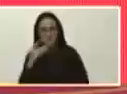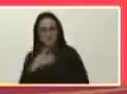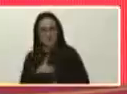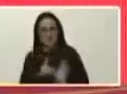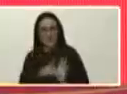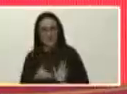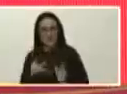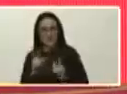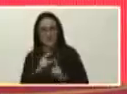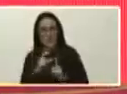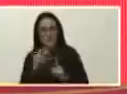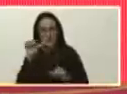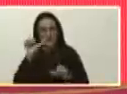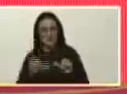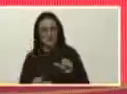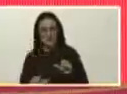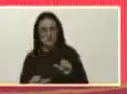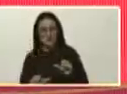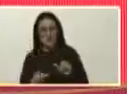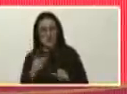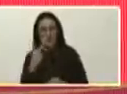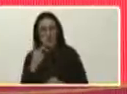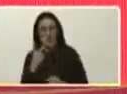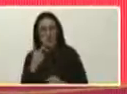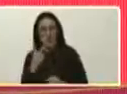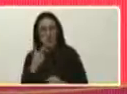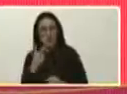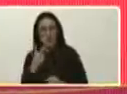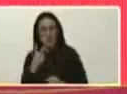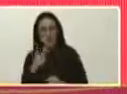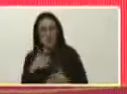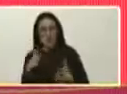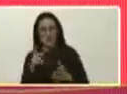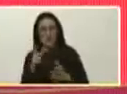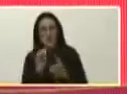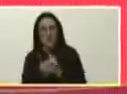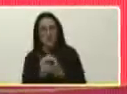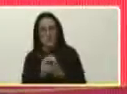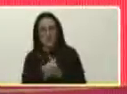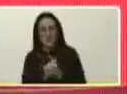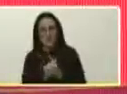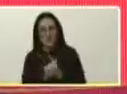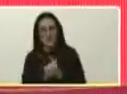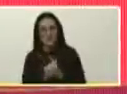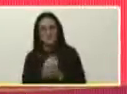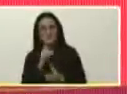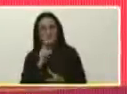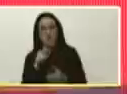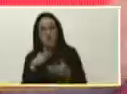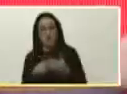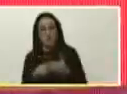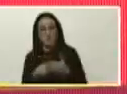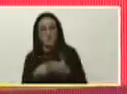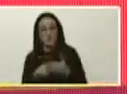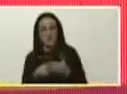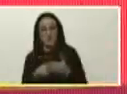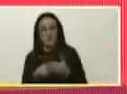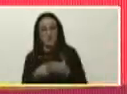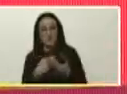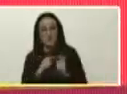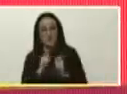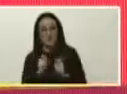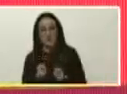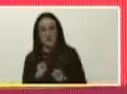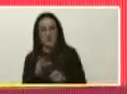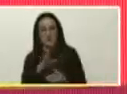corto, aquí está con nosotros dos grandes, están con nosotros dos grandes compañeros, y a nombre de ellos queremos entregarle a